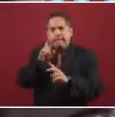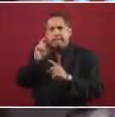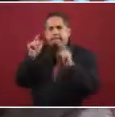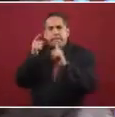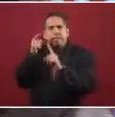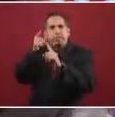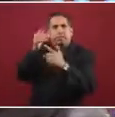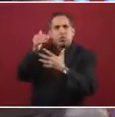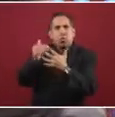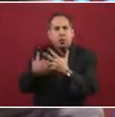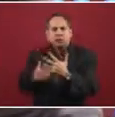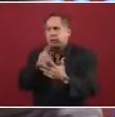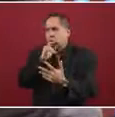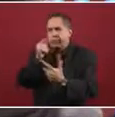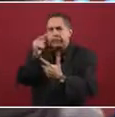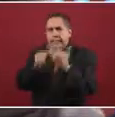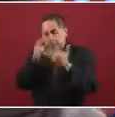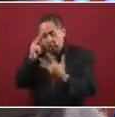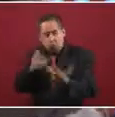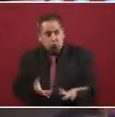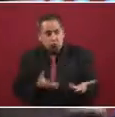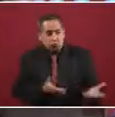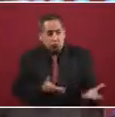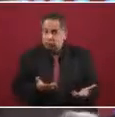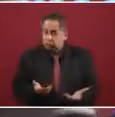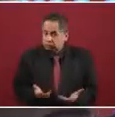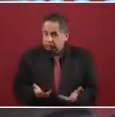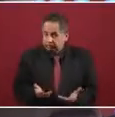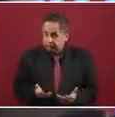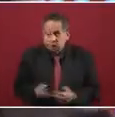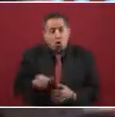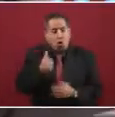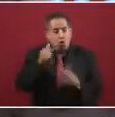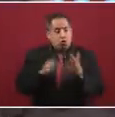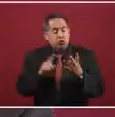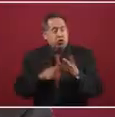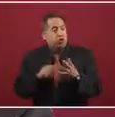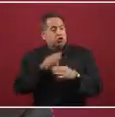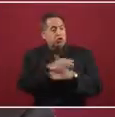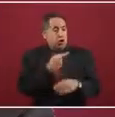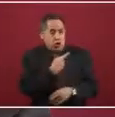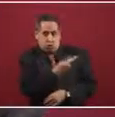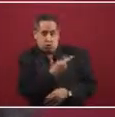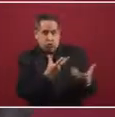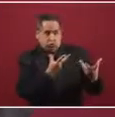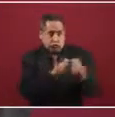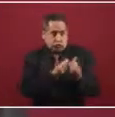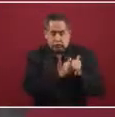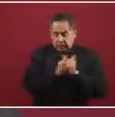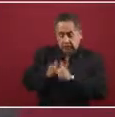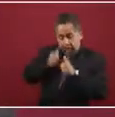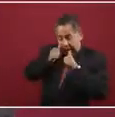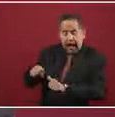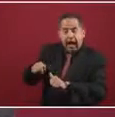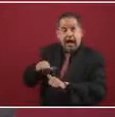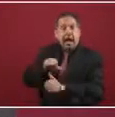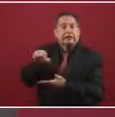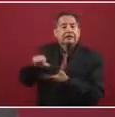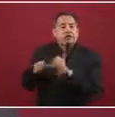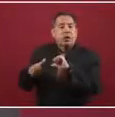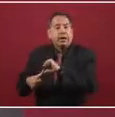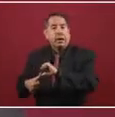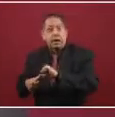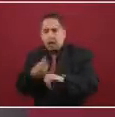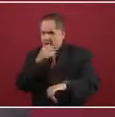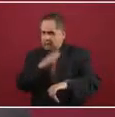Otro punto es el que tiene que ver con la cooperación hacia Centroamérica. Le hicimos saber que el día viernes se inició